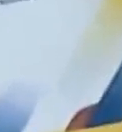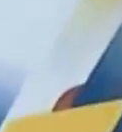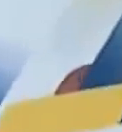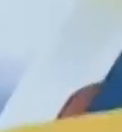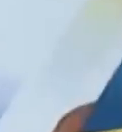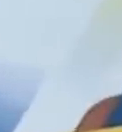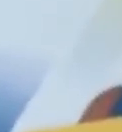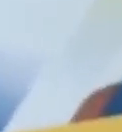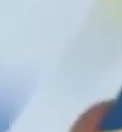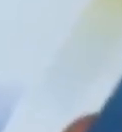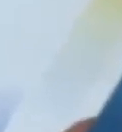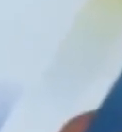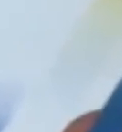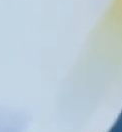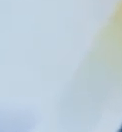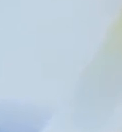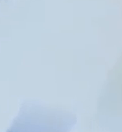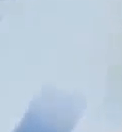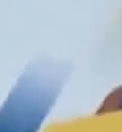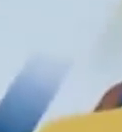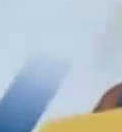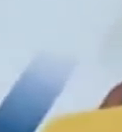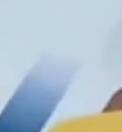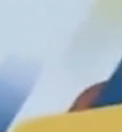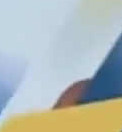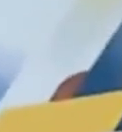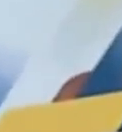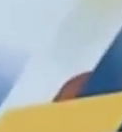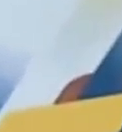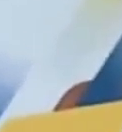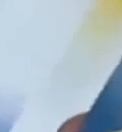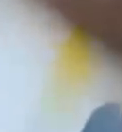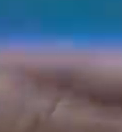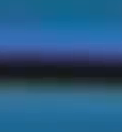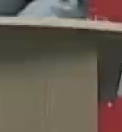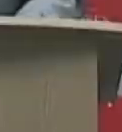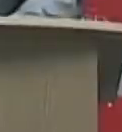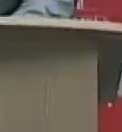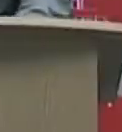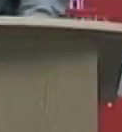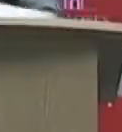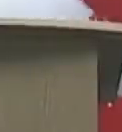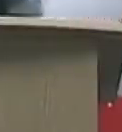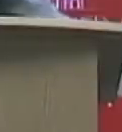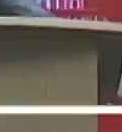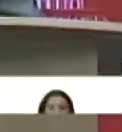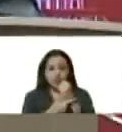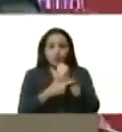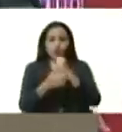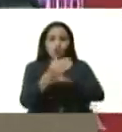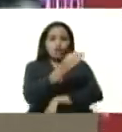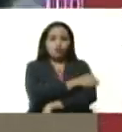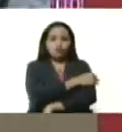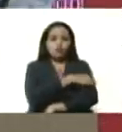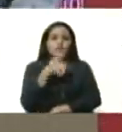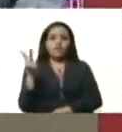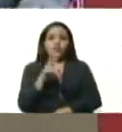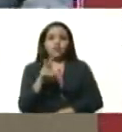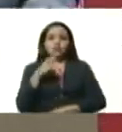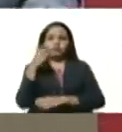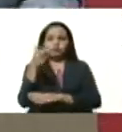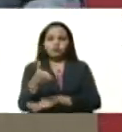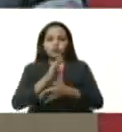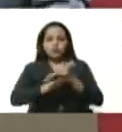gurú. El gurú de la oposición venezolana dirigió la planificación para derrocar a